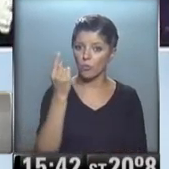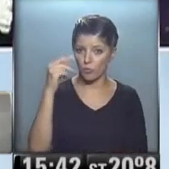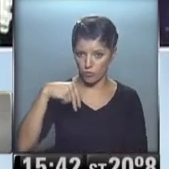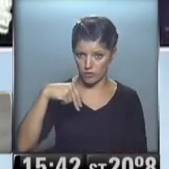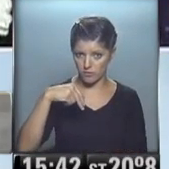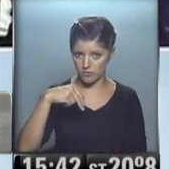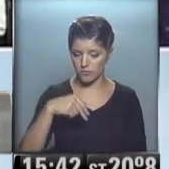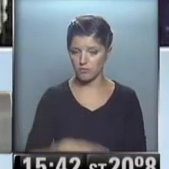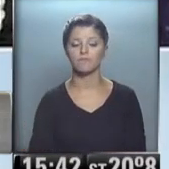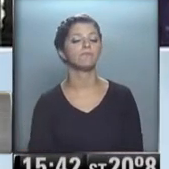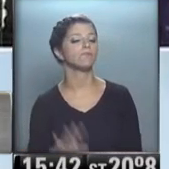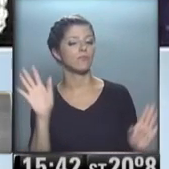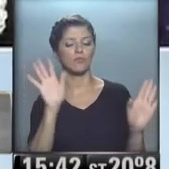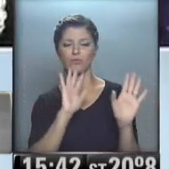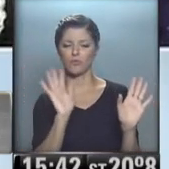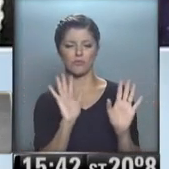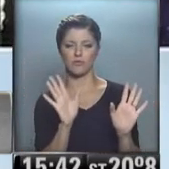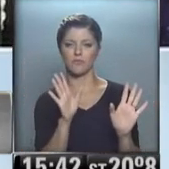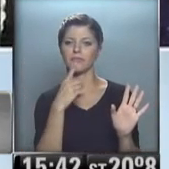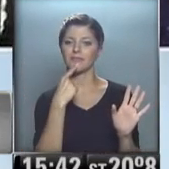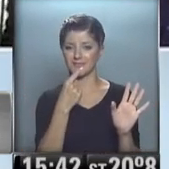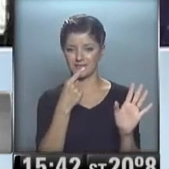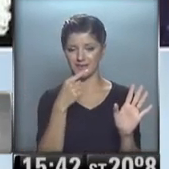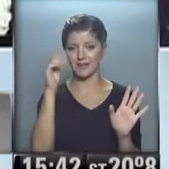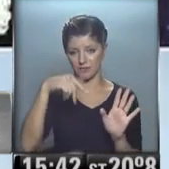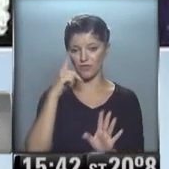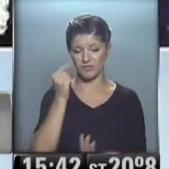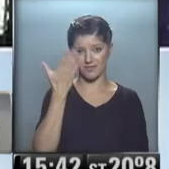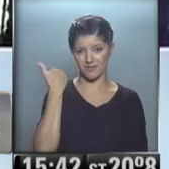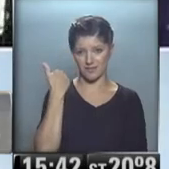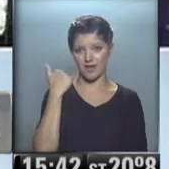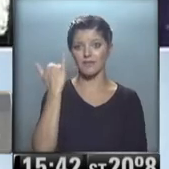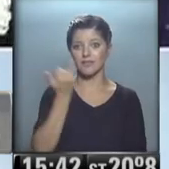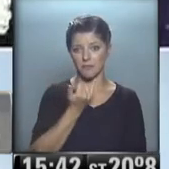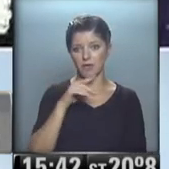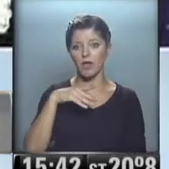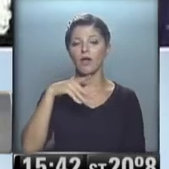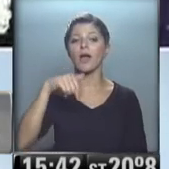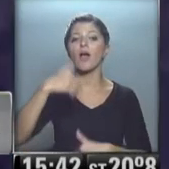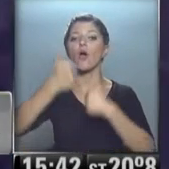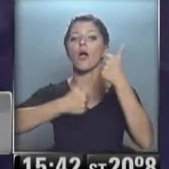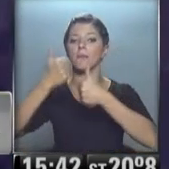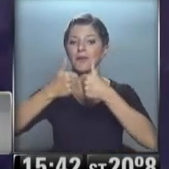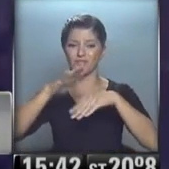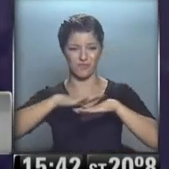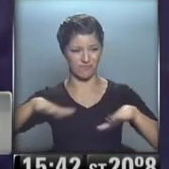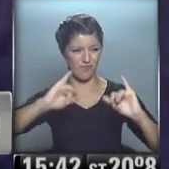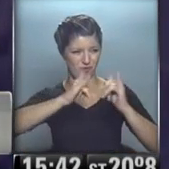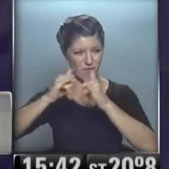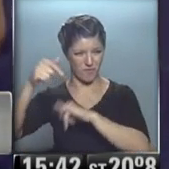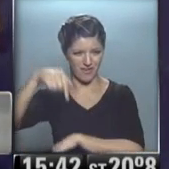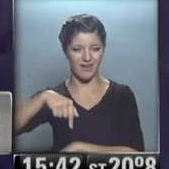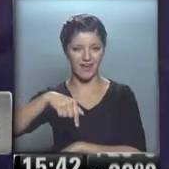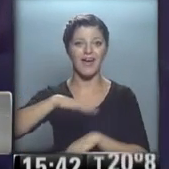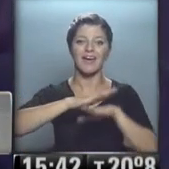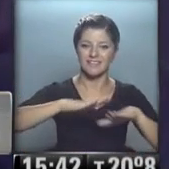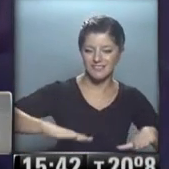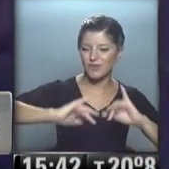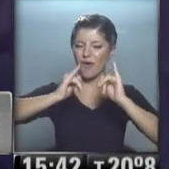No, decirle que en estos días también hubo un torneo con los chicos del barrio,